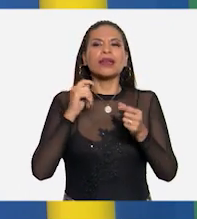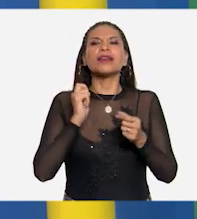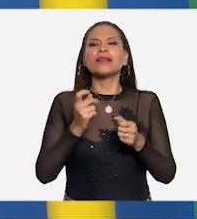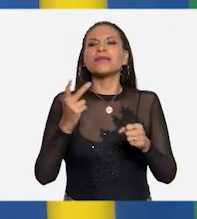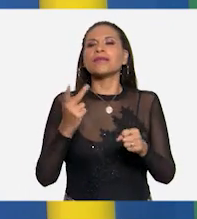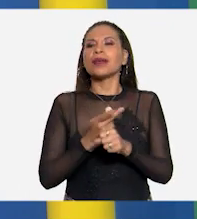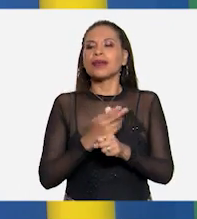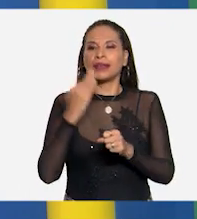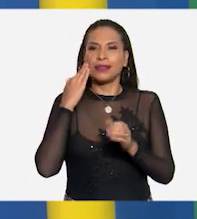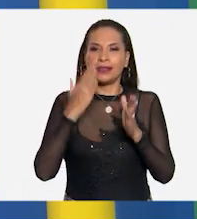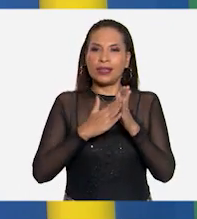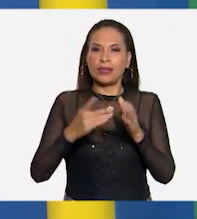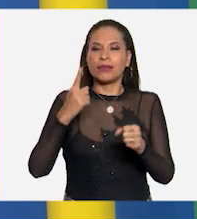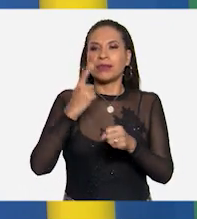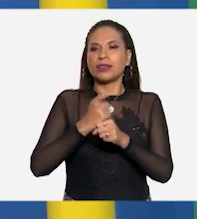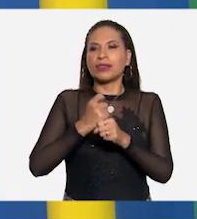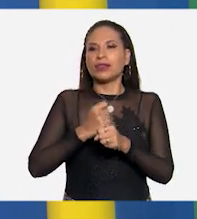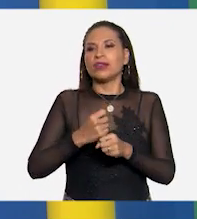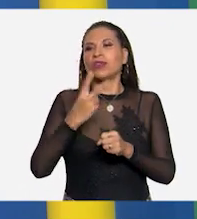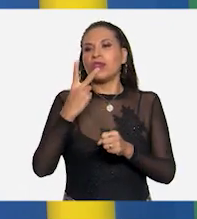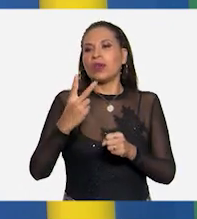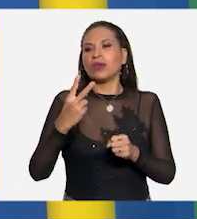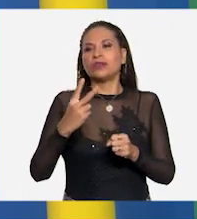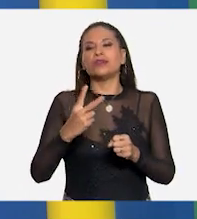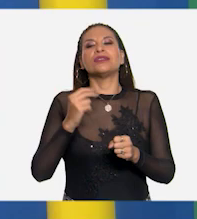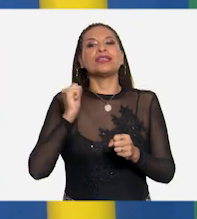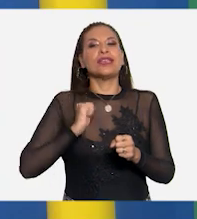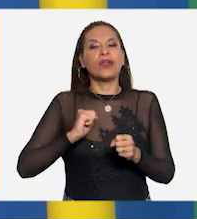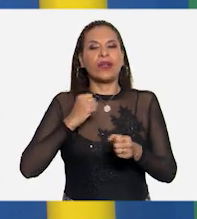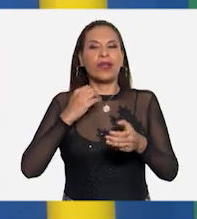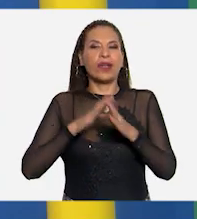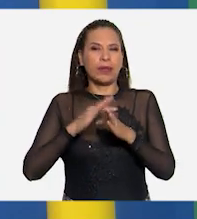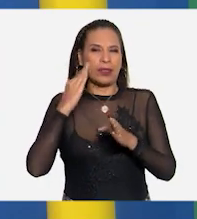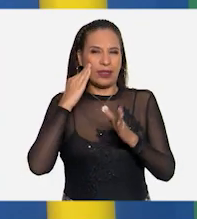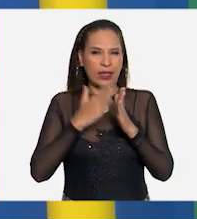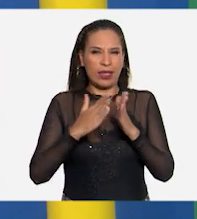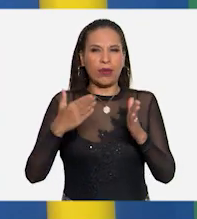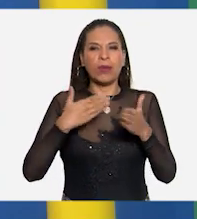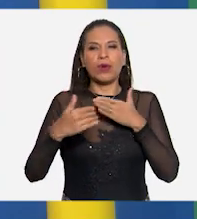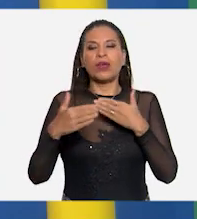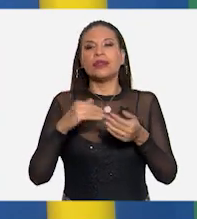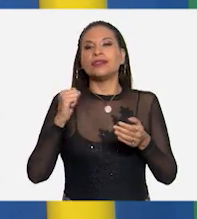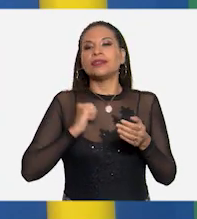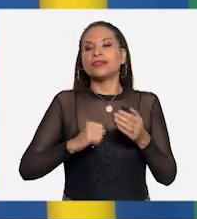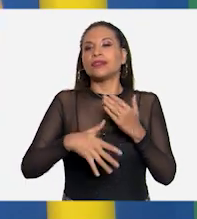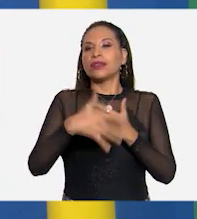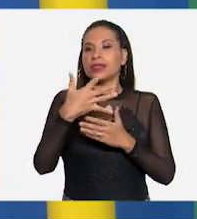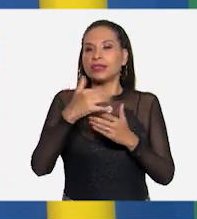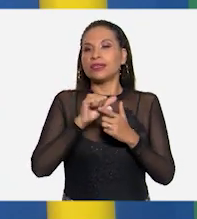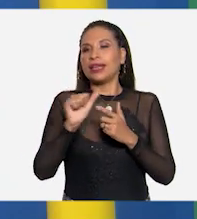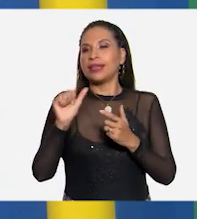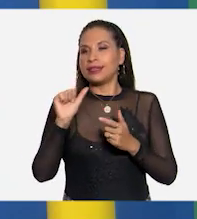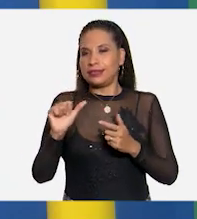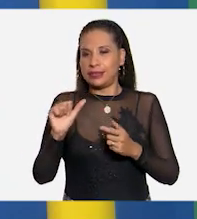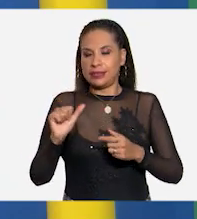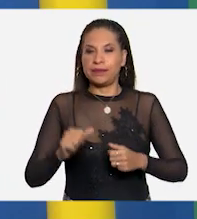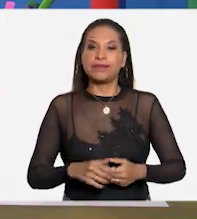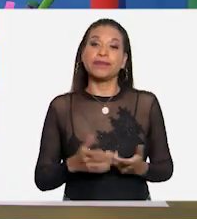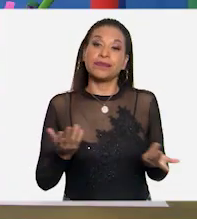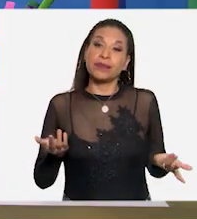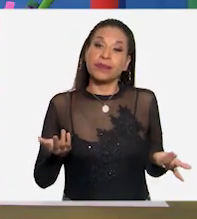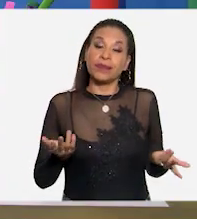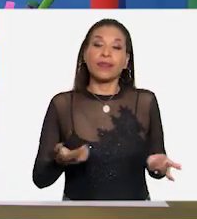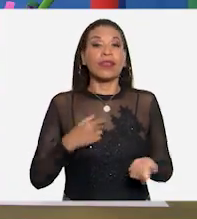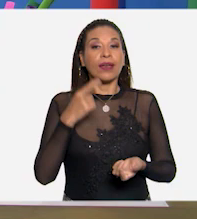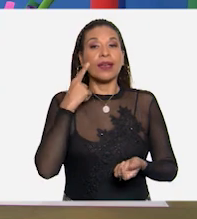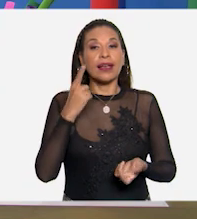lo que ocurrió durante los primeros 2 siglos de la Edad Moderna, es decir, durante los siglos XV y XVI. ¡Ah,